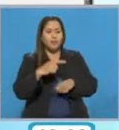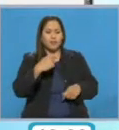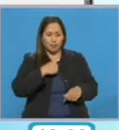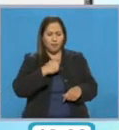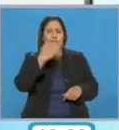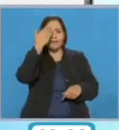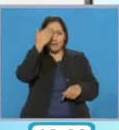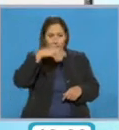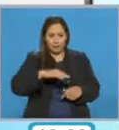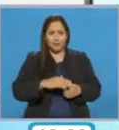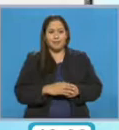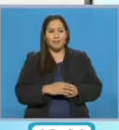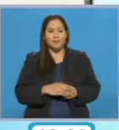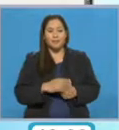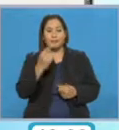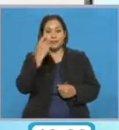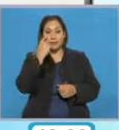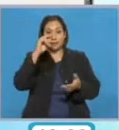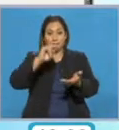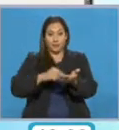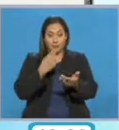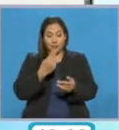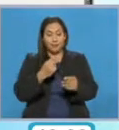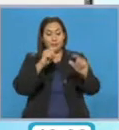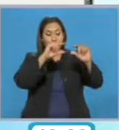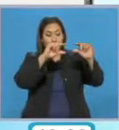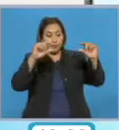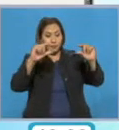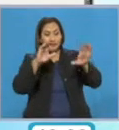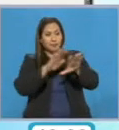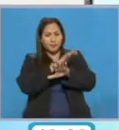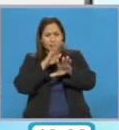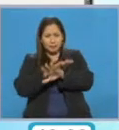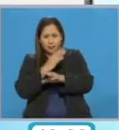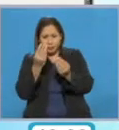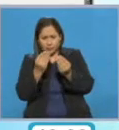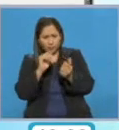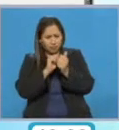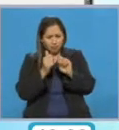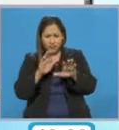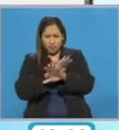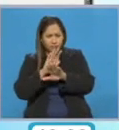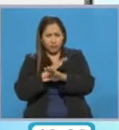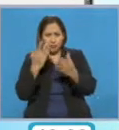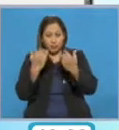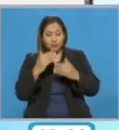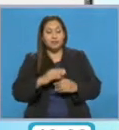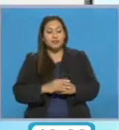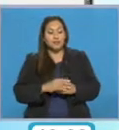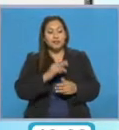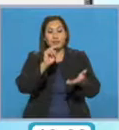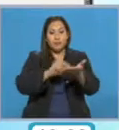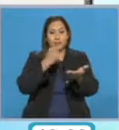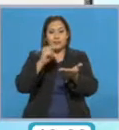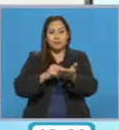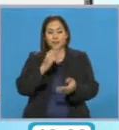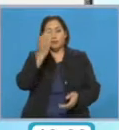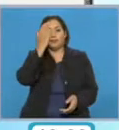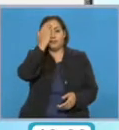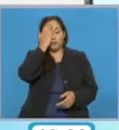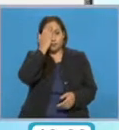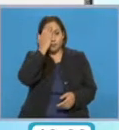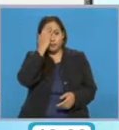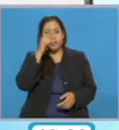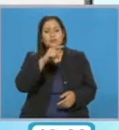Y fíjense cómo aquí en la firma, que además no tuvo muchos cambios, no hay muchas evoluciones, la mayor parte de las firmas que se conoce han